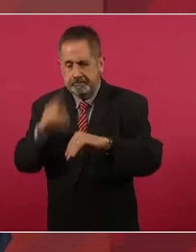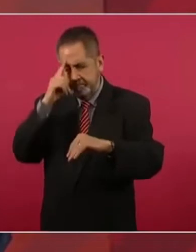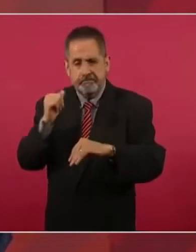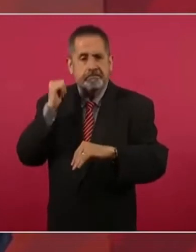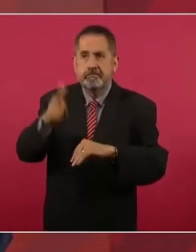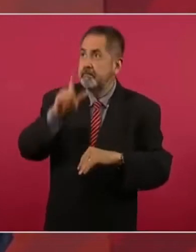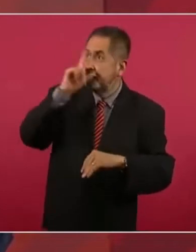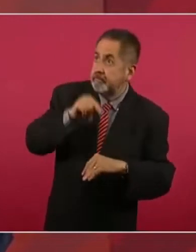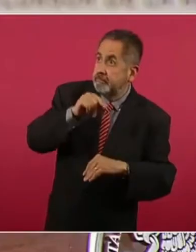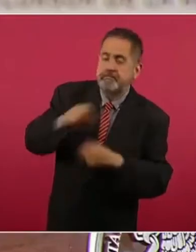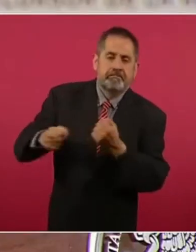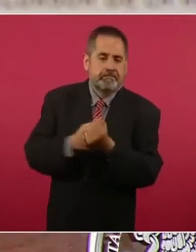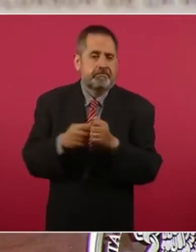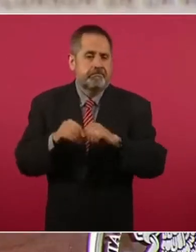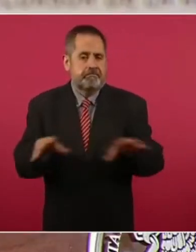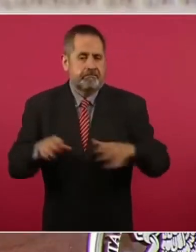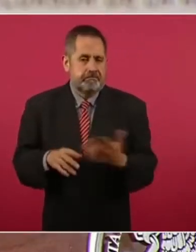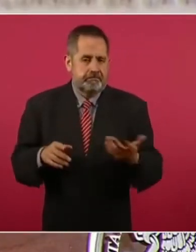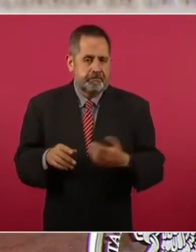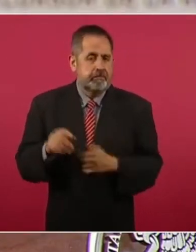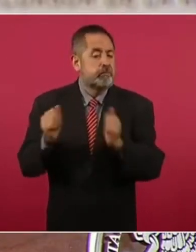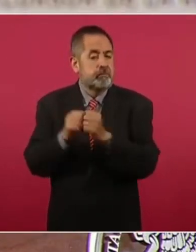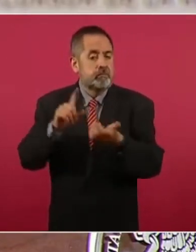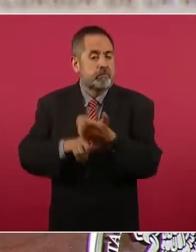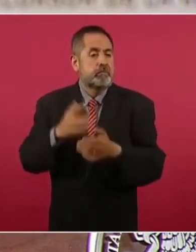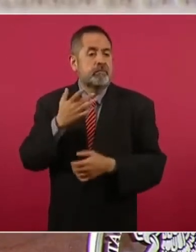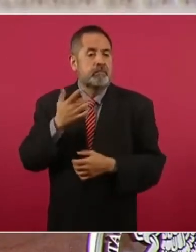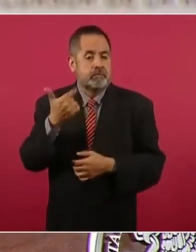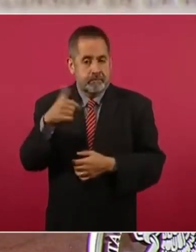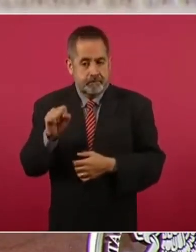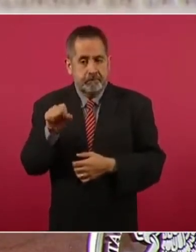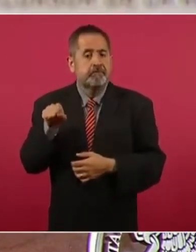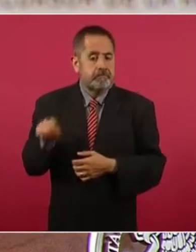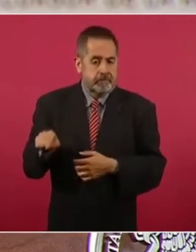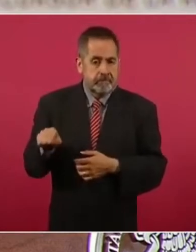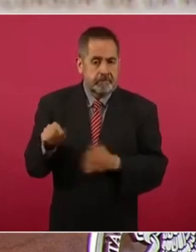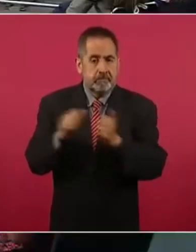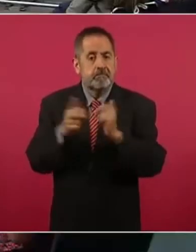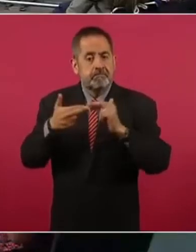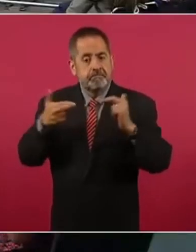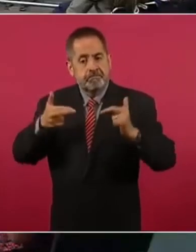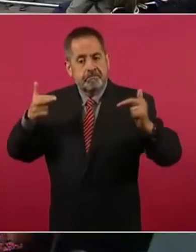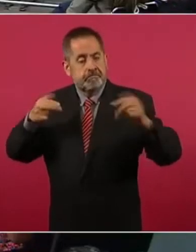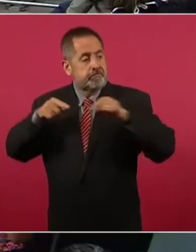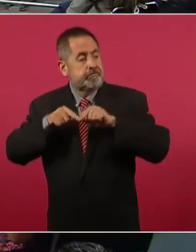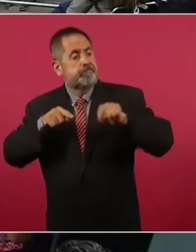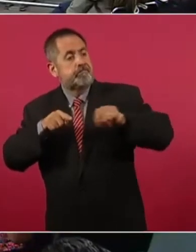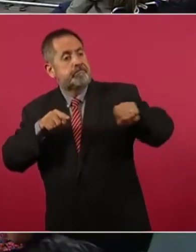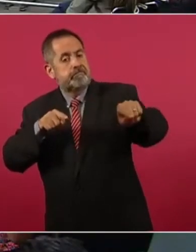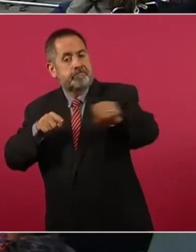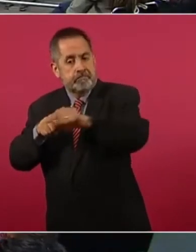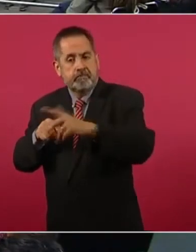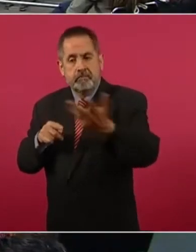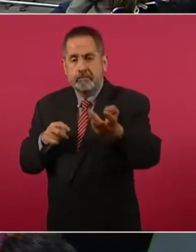respaldo, una termo de gas y el tendido de las líneas. Y el